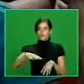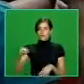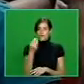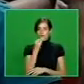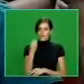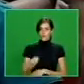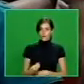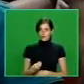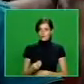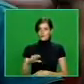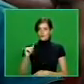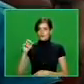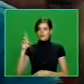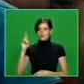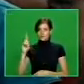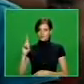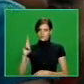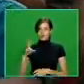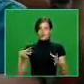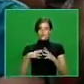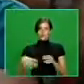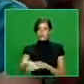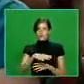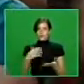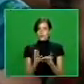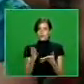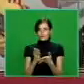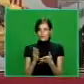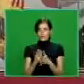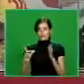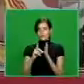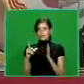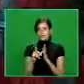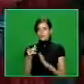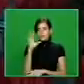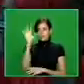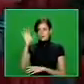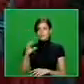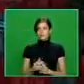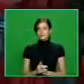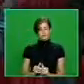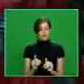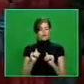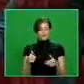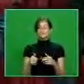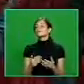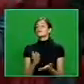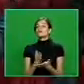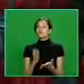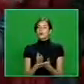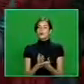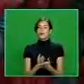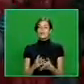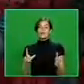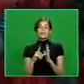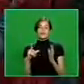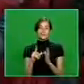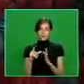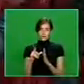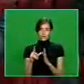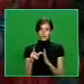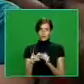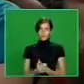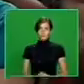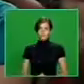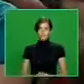juvenil César rego en todas las escuelas y liceos del país arrancamos en las escuelas en los